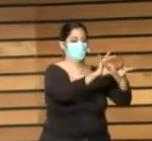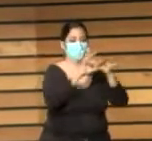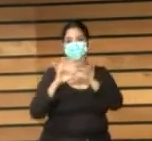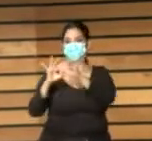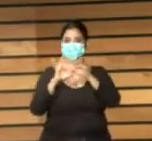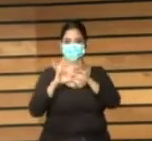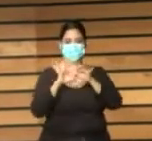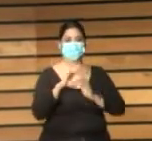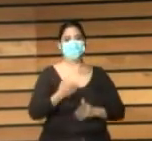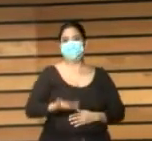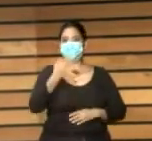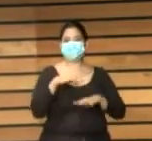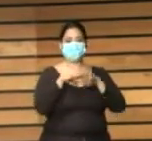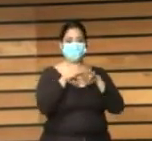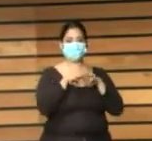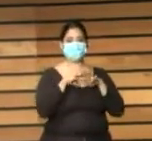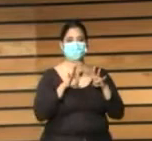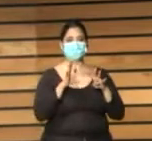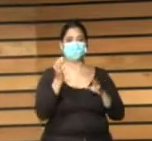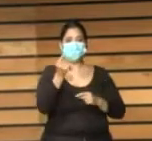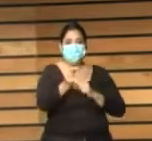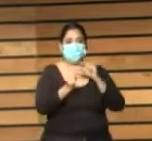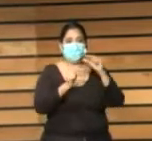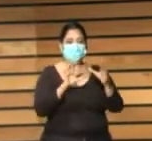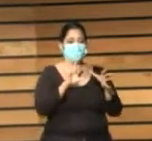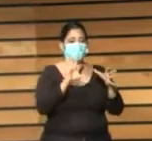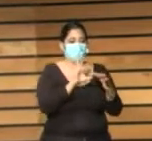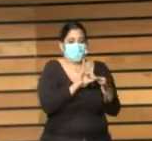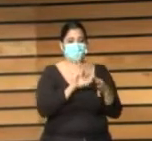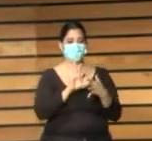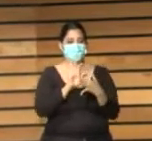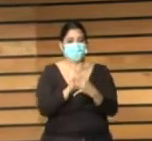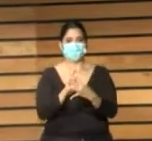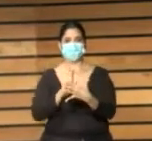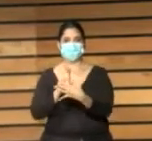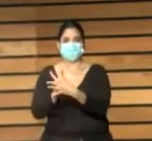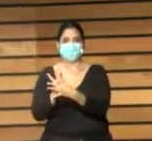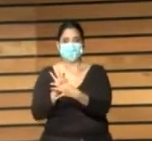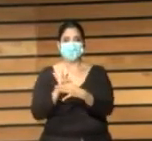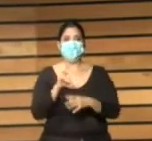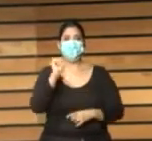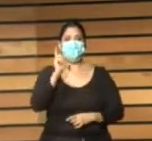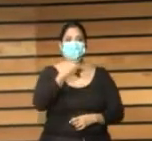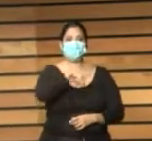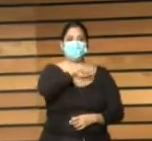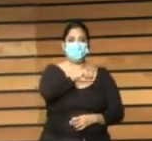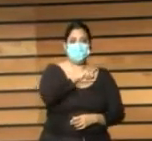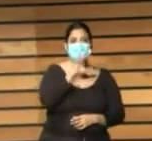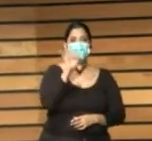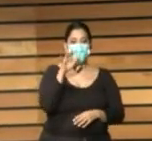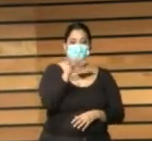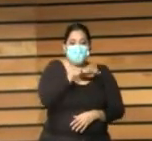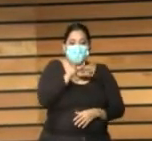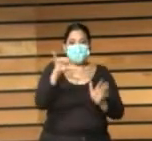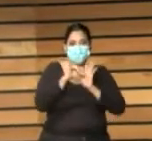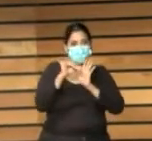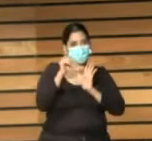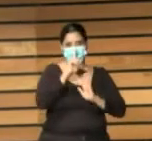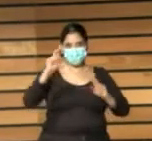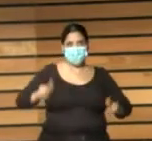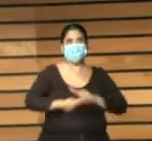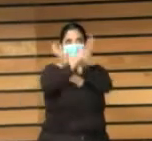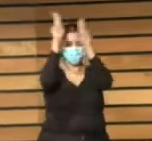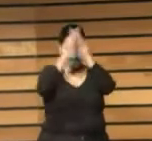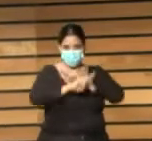necesario tejer alianzas locales, nacionales e internacionales con otras instituciones, colaboradores y